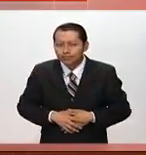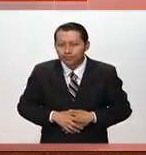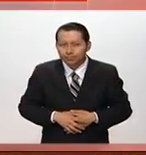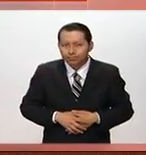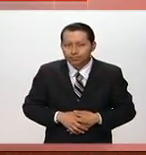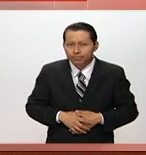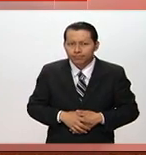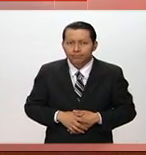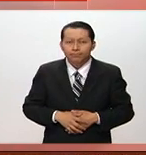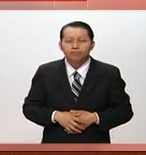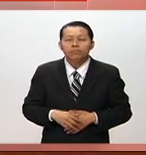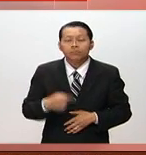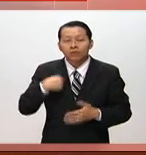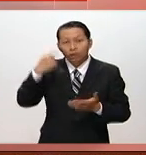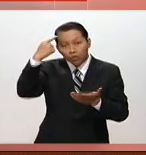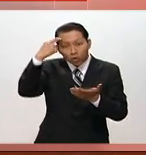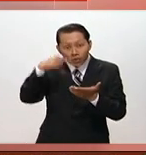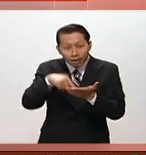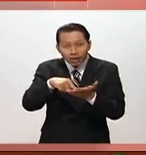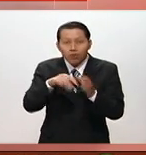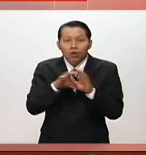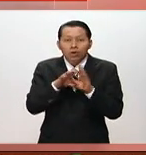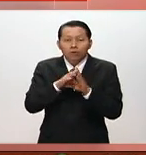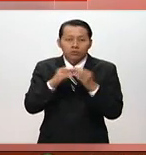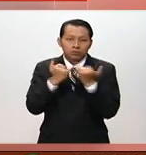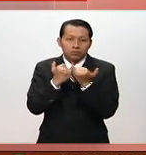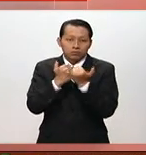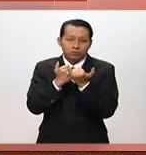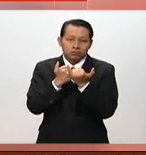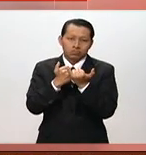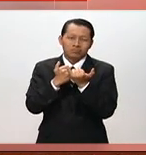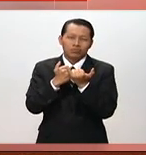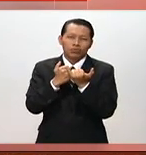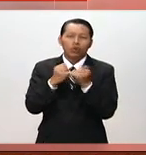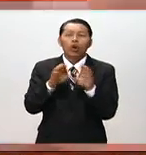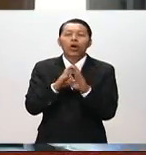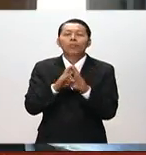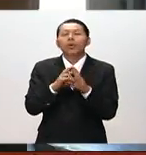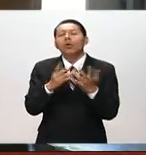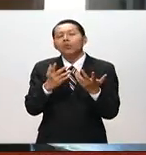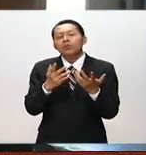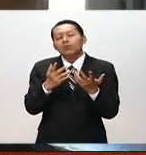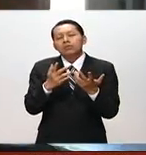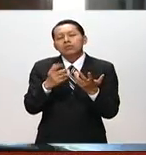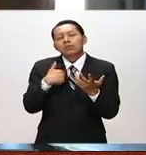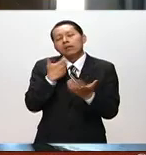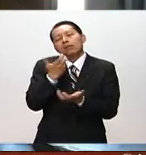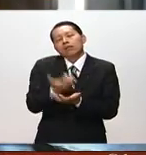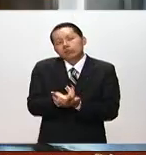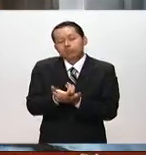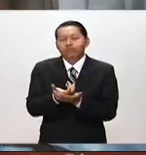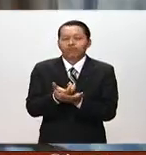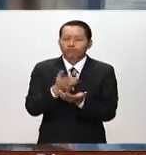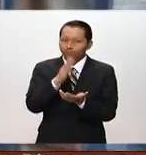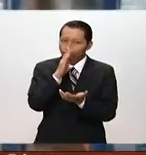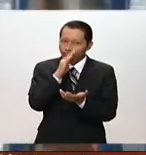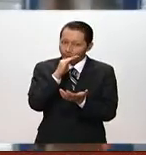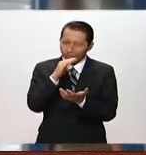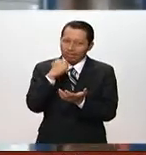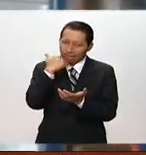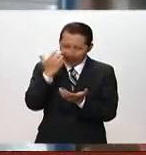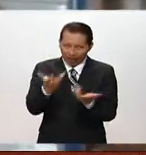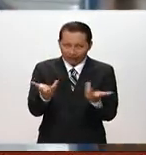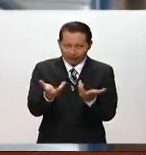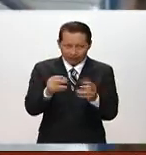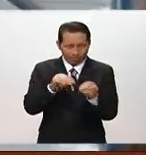Pues yo creo que cuando te sacan de tu zona de confort, ¿verdad? Cuando tienes que emprender. Yo